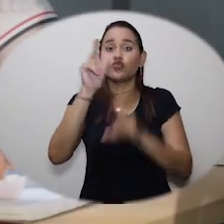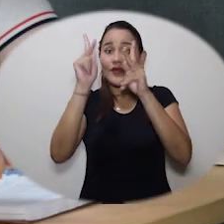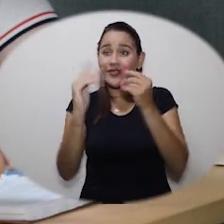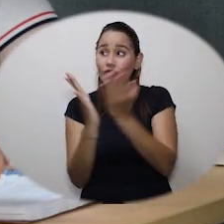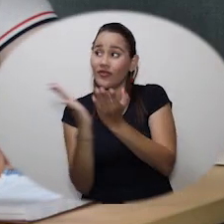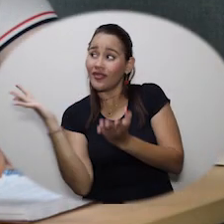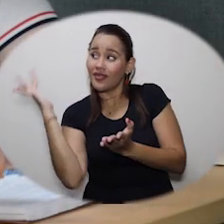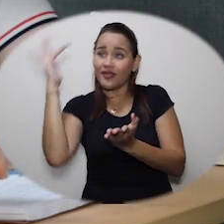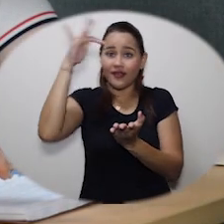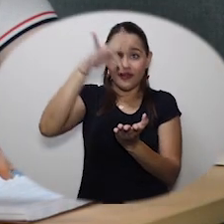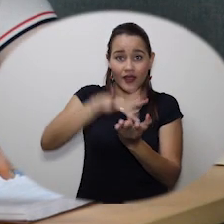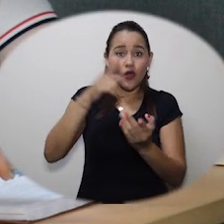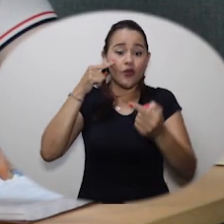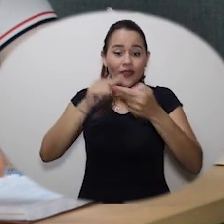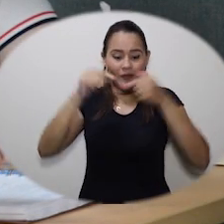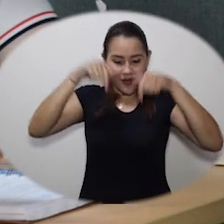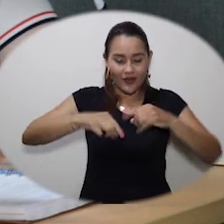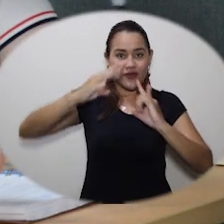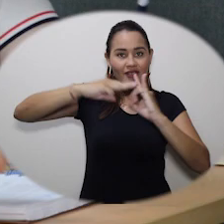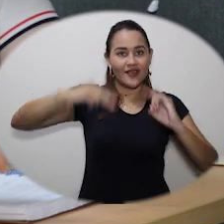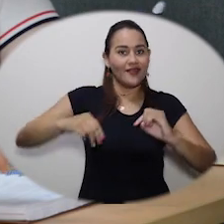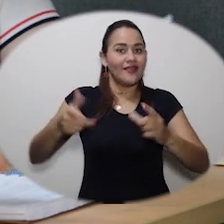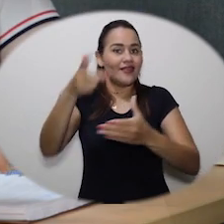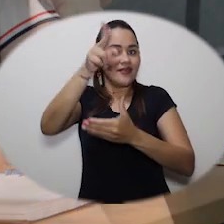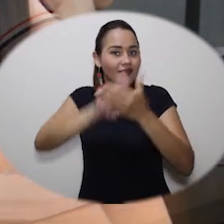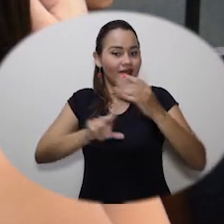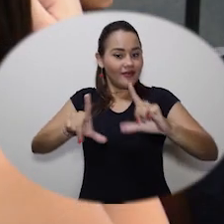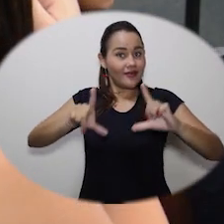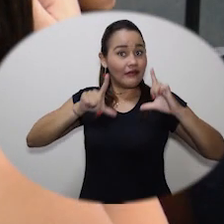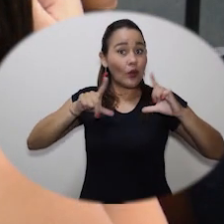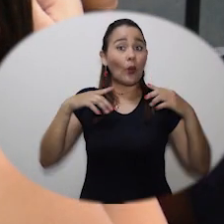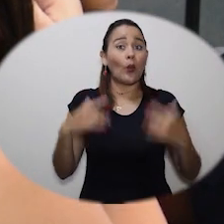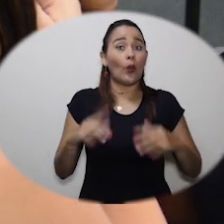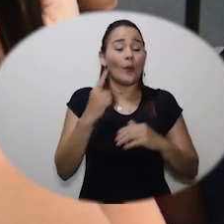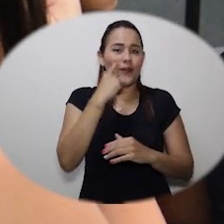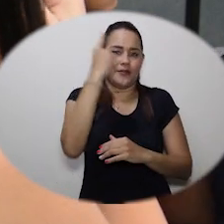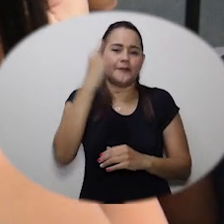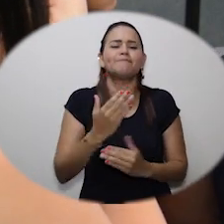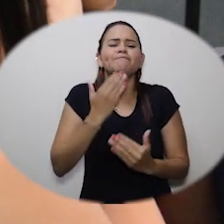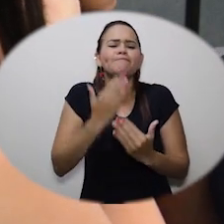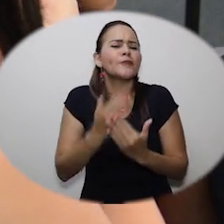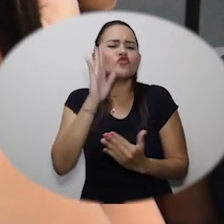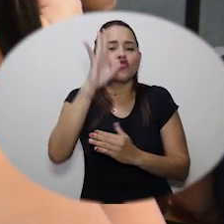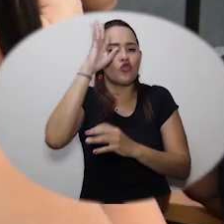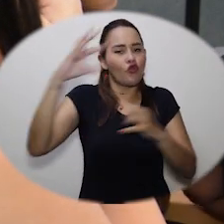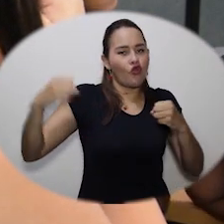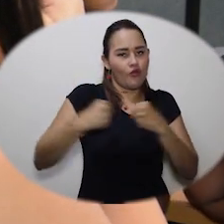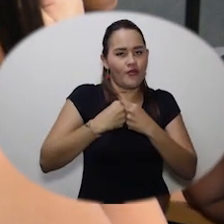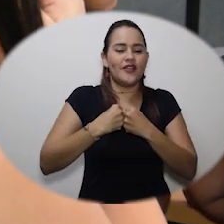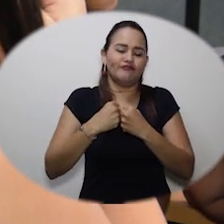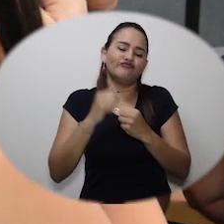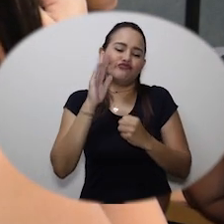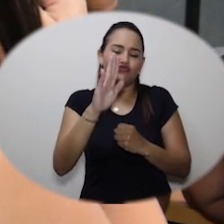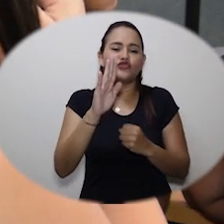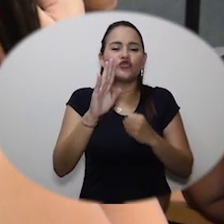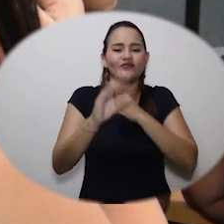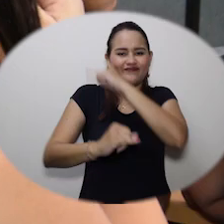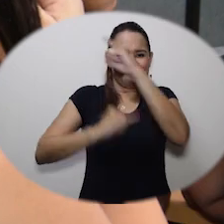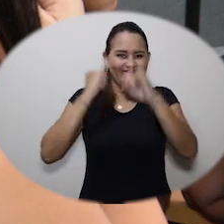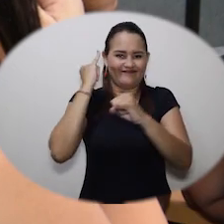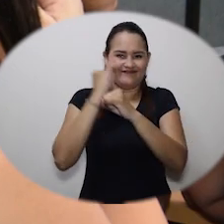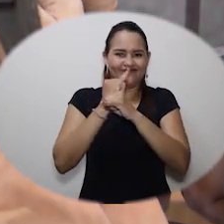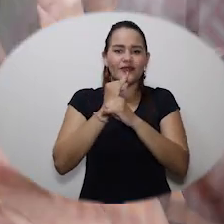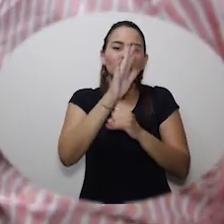una doble titulación en Magdalena. Este proceso se lleva a cabo gracias al convenio interinstitucional que tiene el programa de